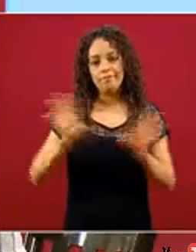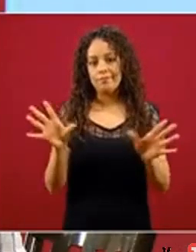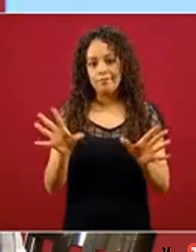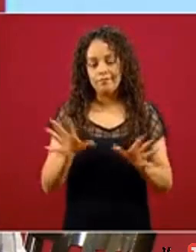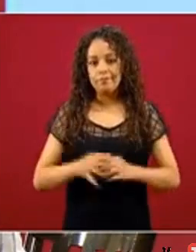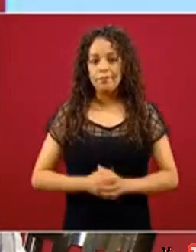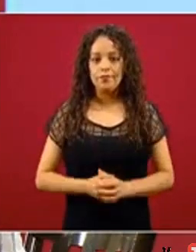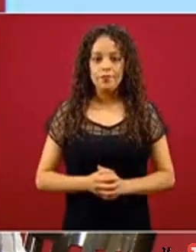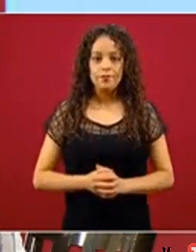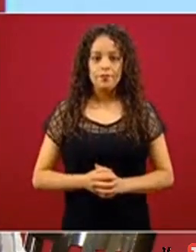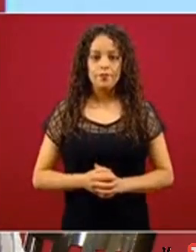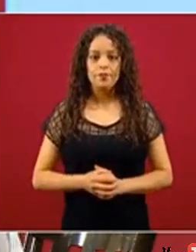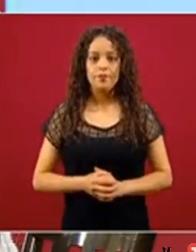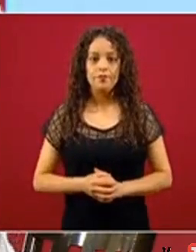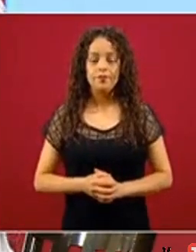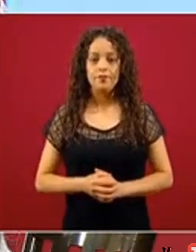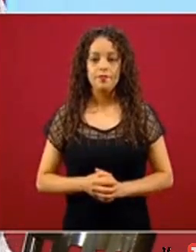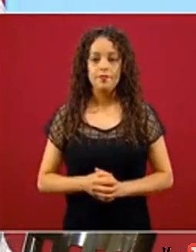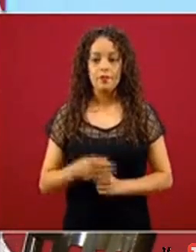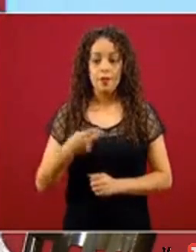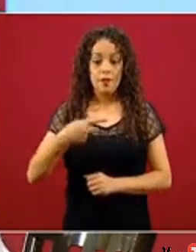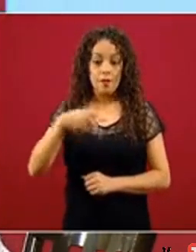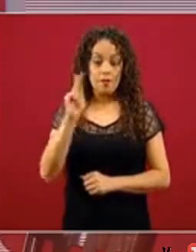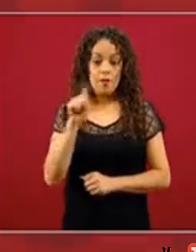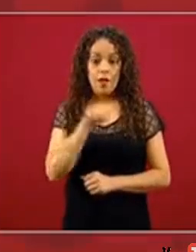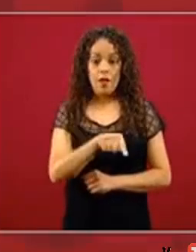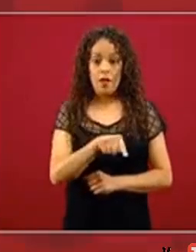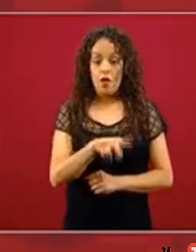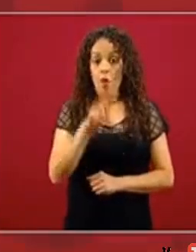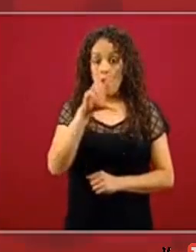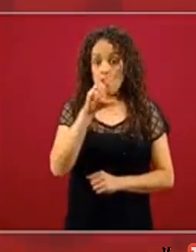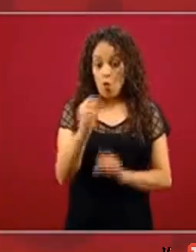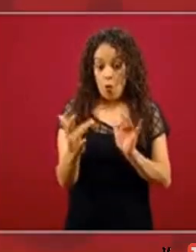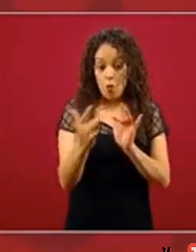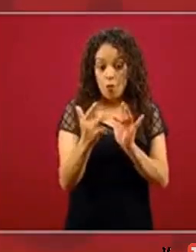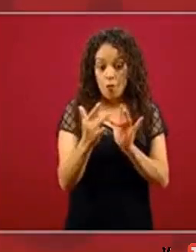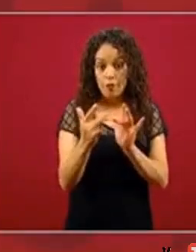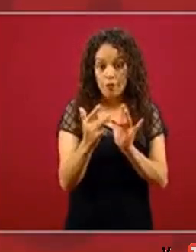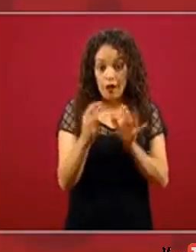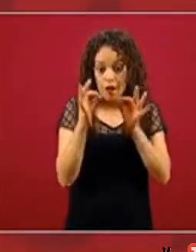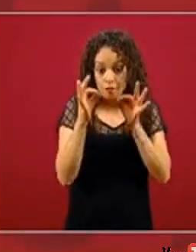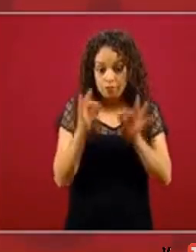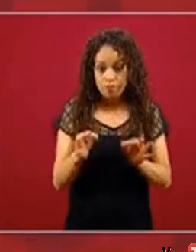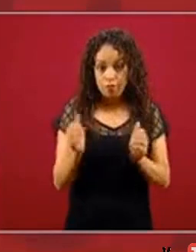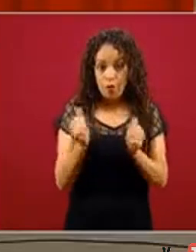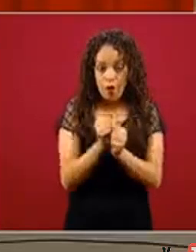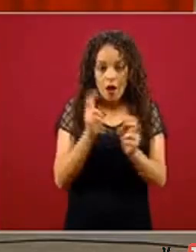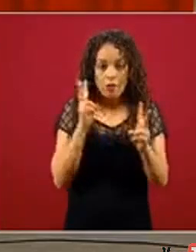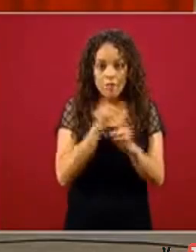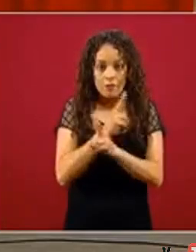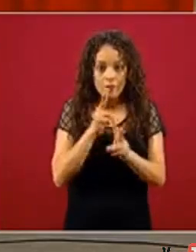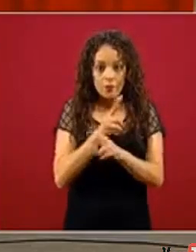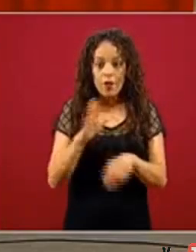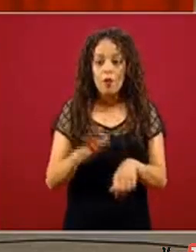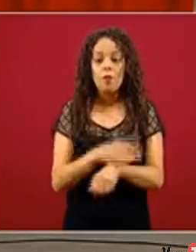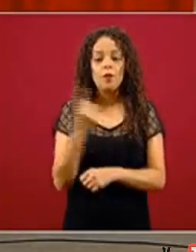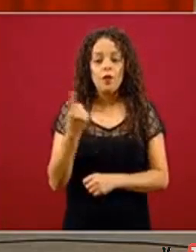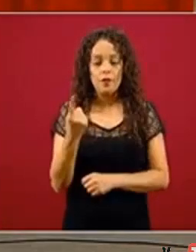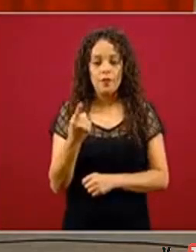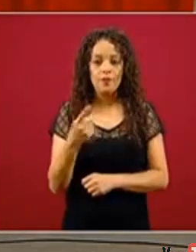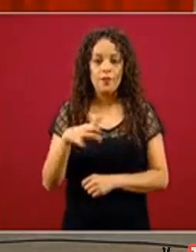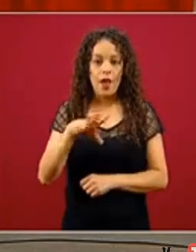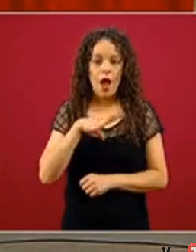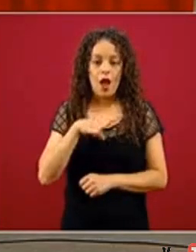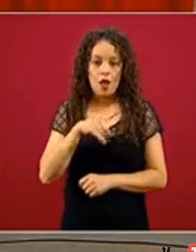significarlo. En la medida en que no se involucre directamente la vía respiratoria, es decir, que a veces hay un procedimiento de